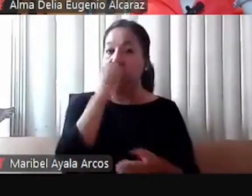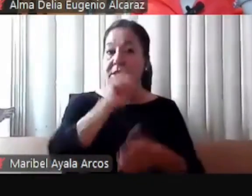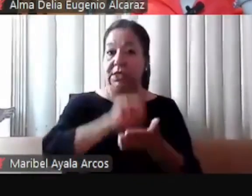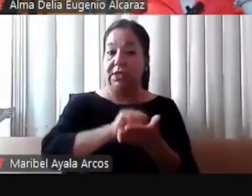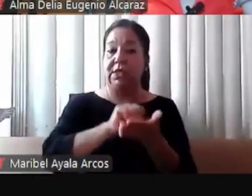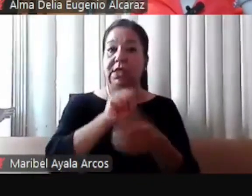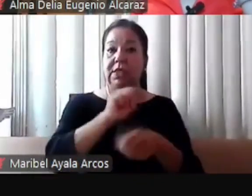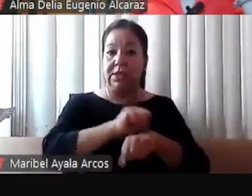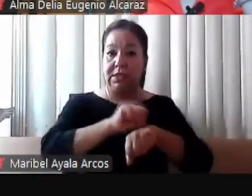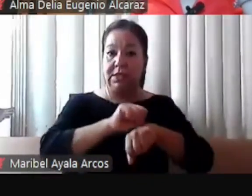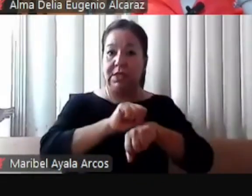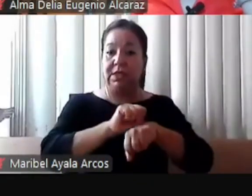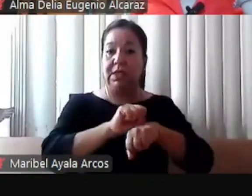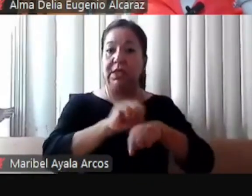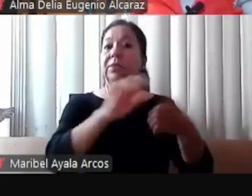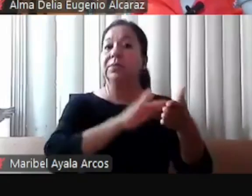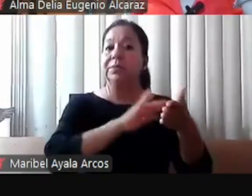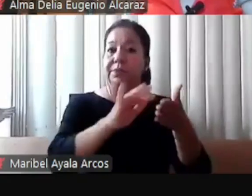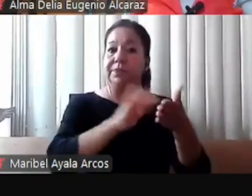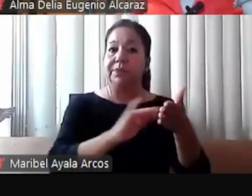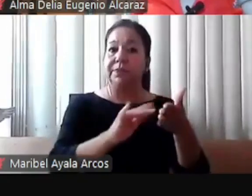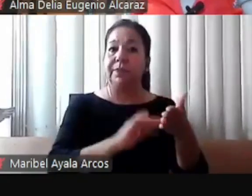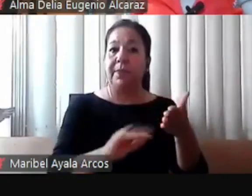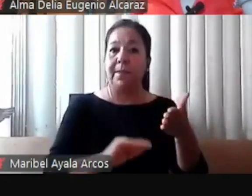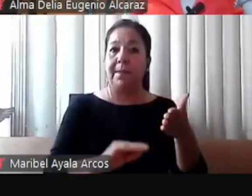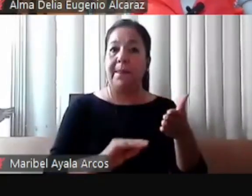la cuenta y los resolutivos del proyecto.